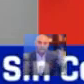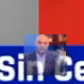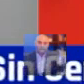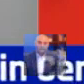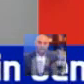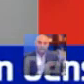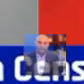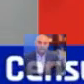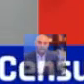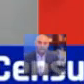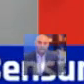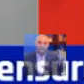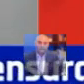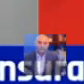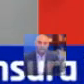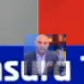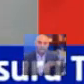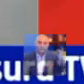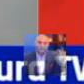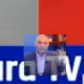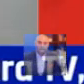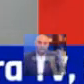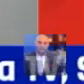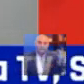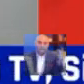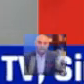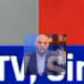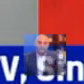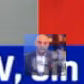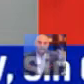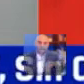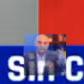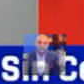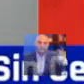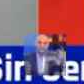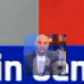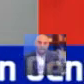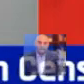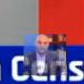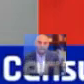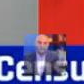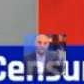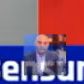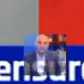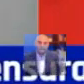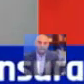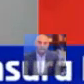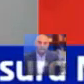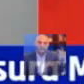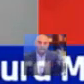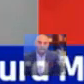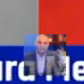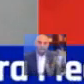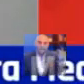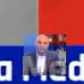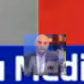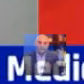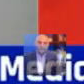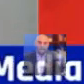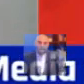ética, sin escrúpulos. Nos dejaron una nación industrializada,